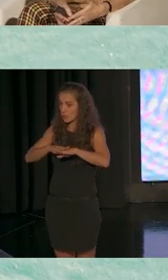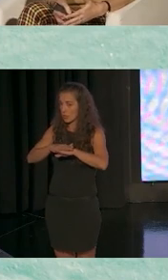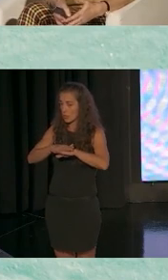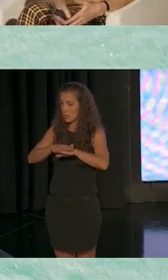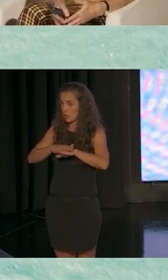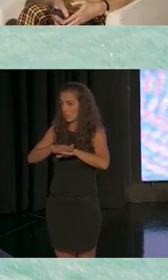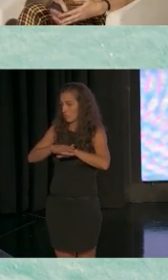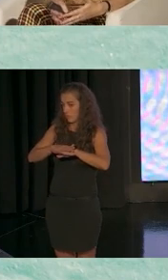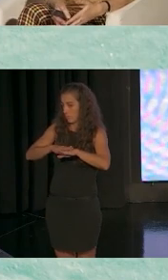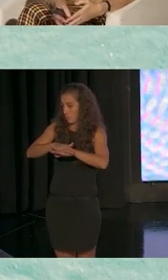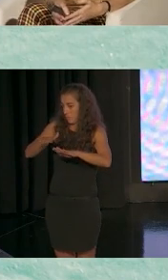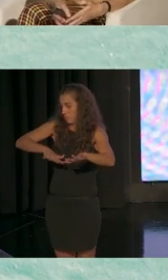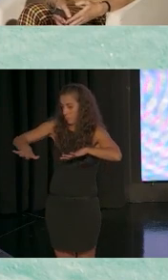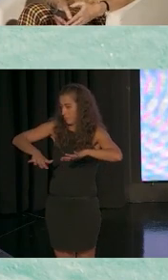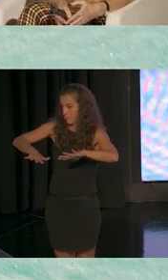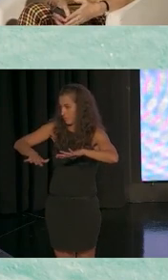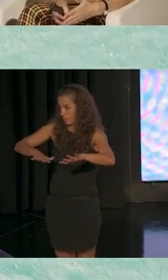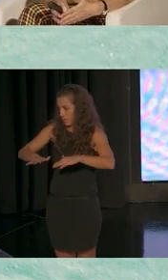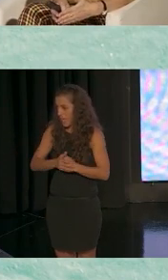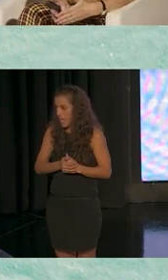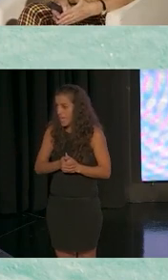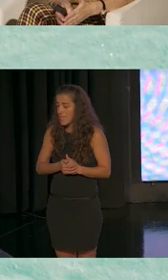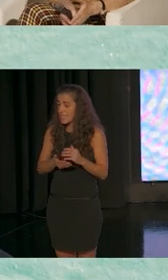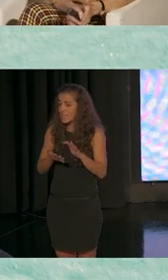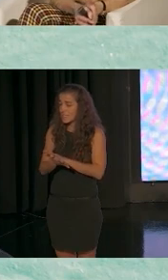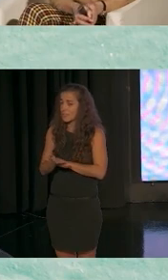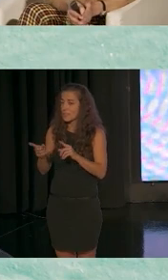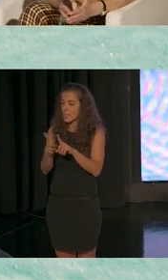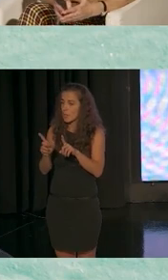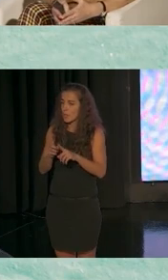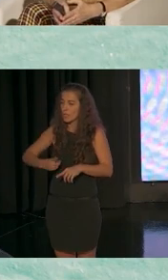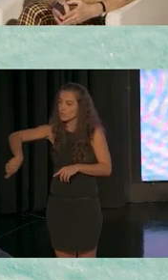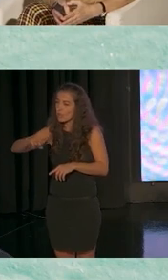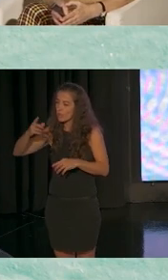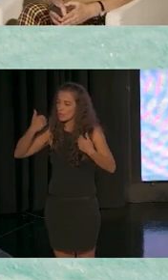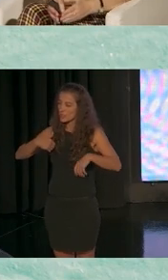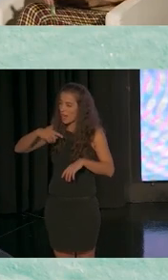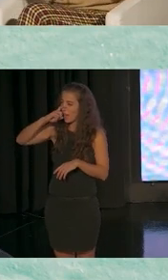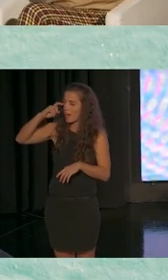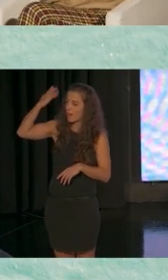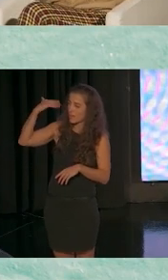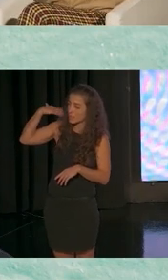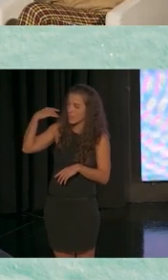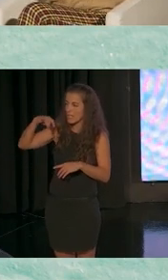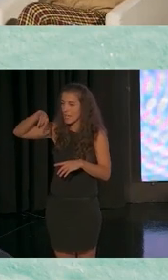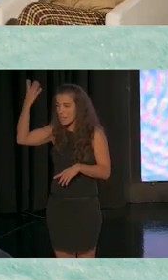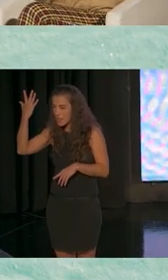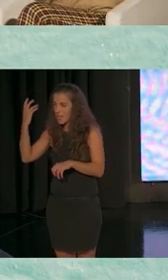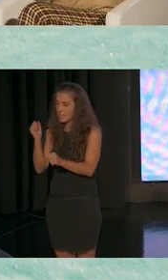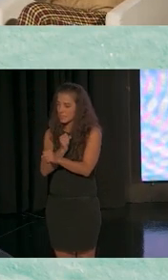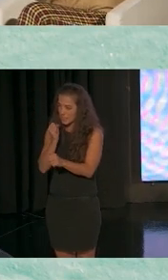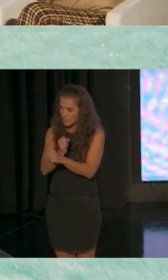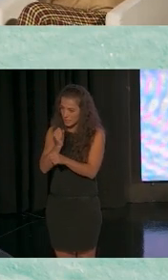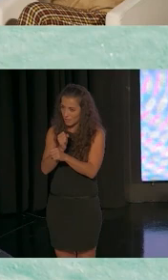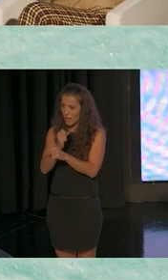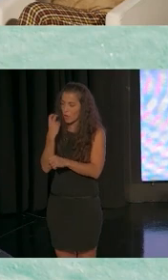Dinámico un proceso en el cual eh estamos ya muy lejos de esas ideas de trabajar Eh Pues los